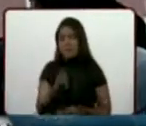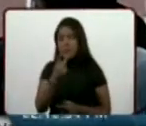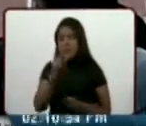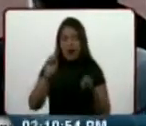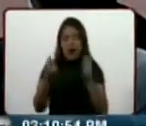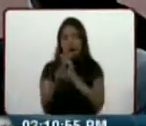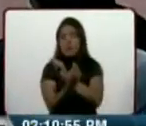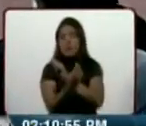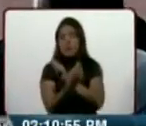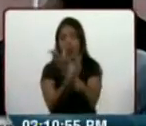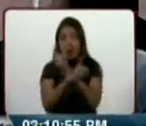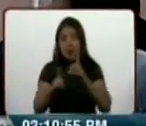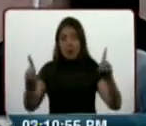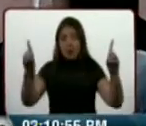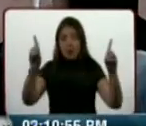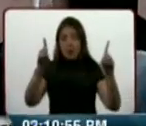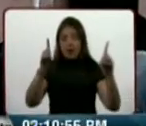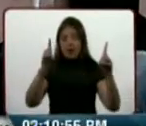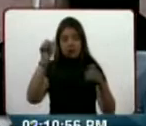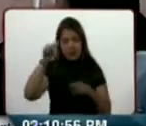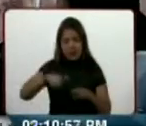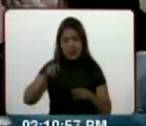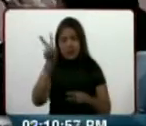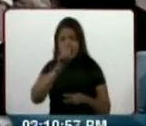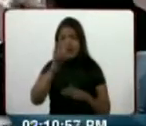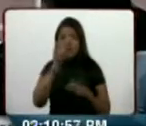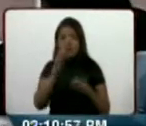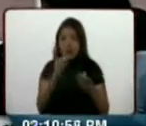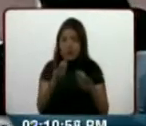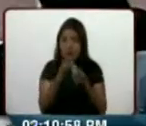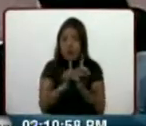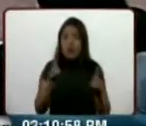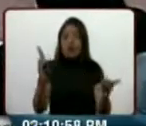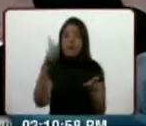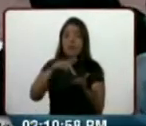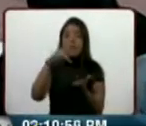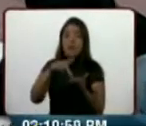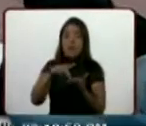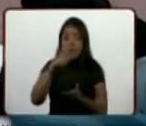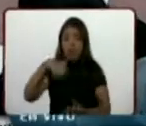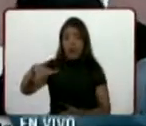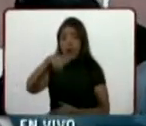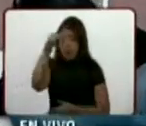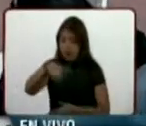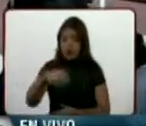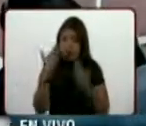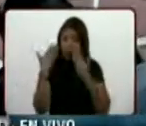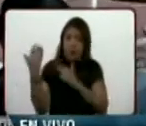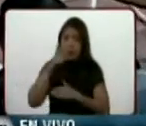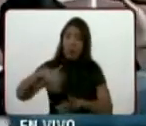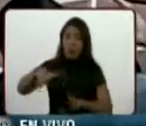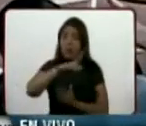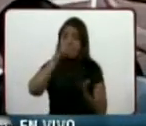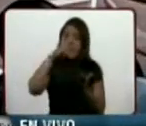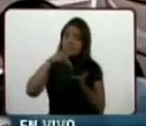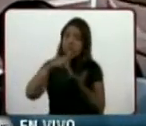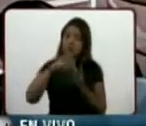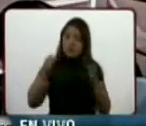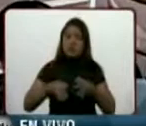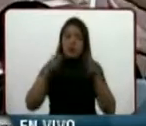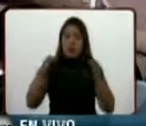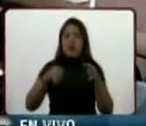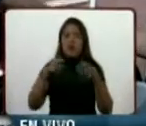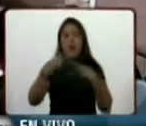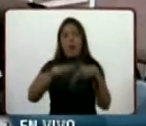de la democracia representativa es la democracia participativa y protagónica, pues aquí lo vemos, el pueblo participando y protagónico de un